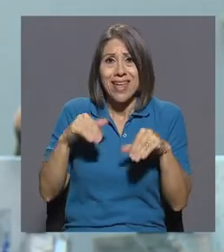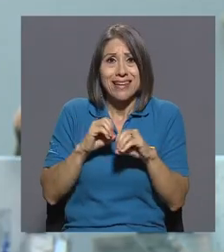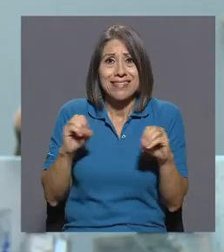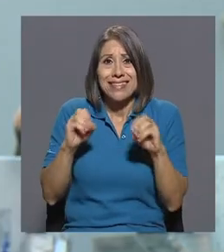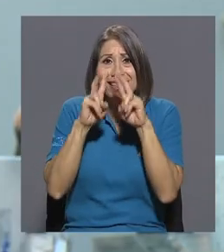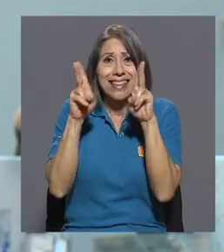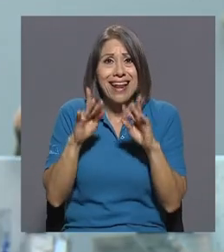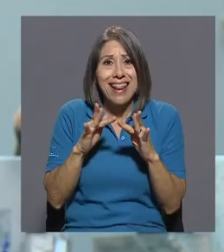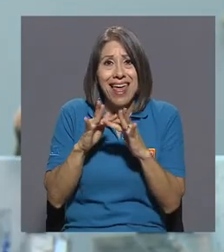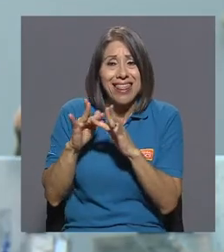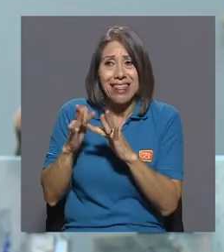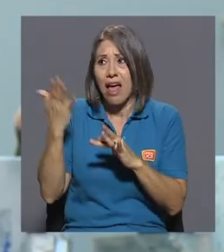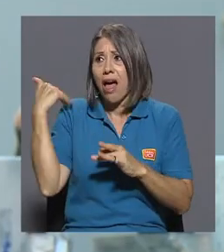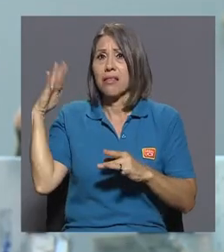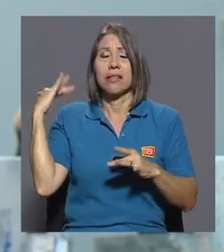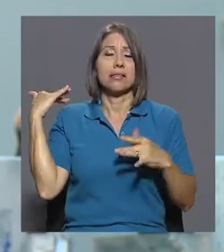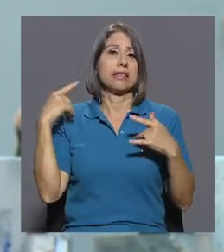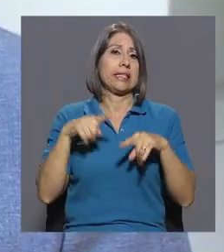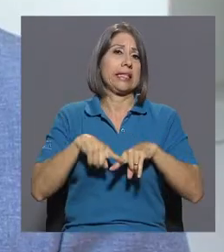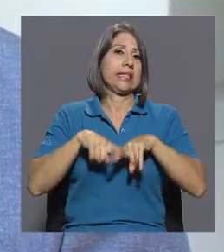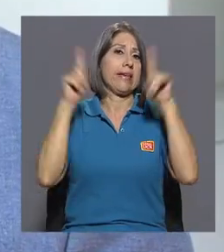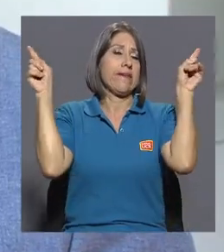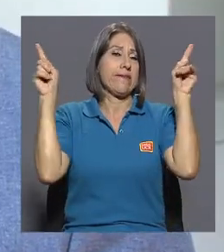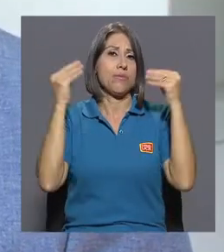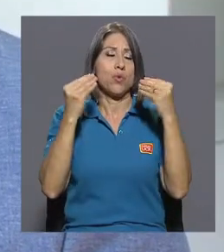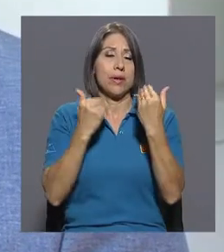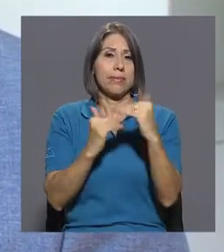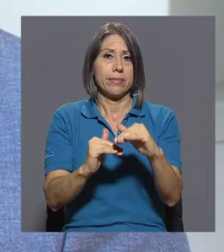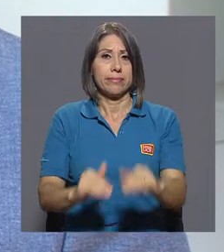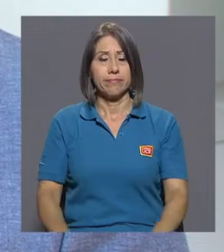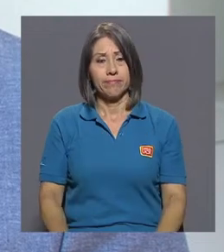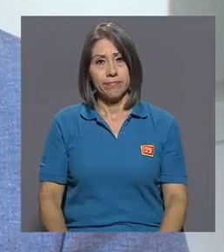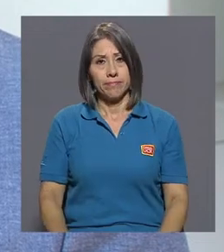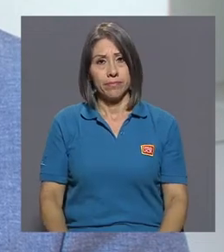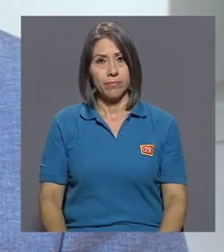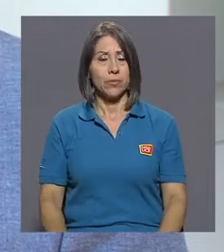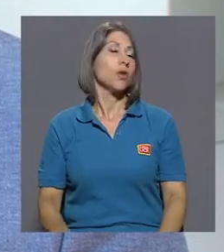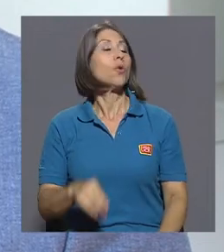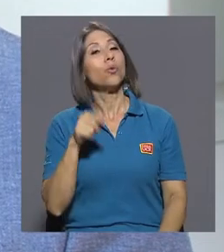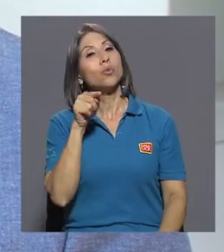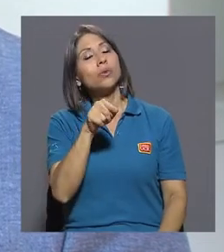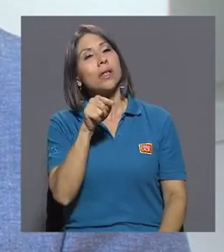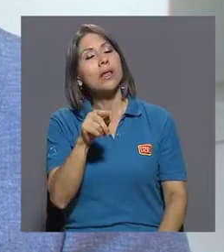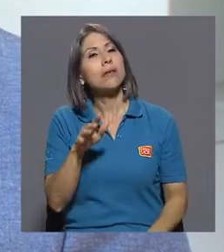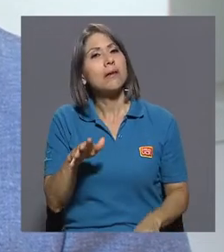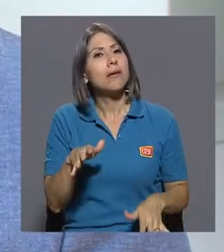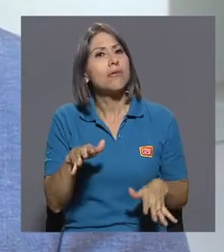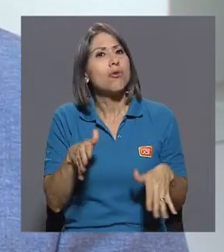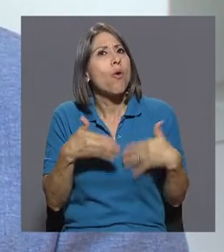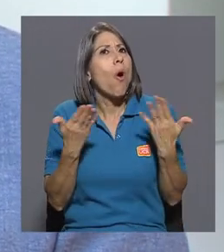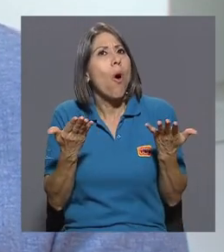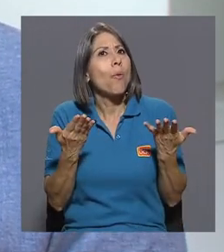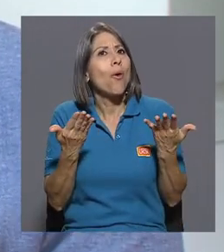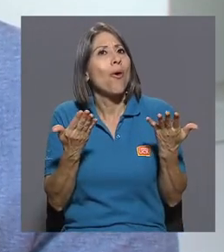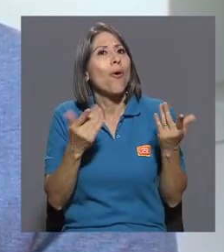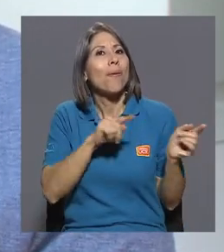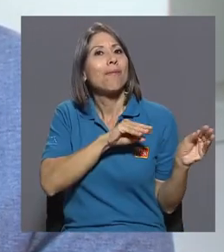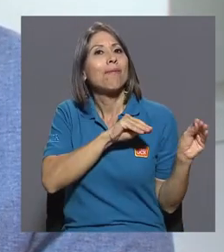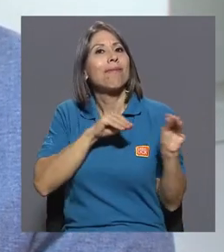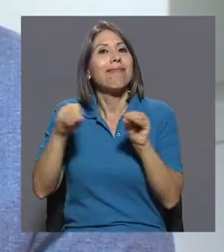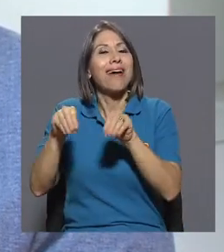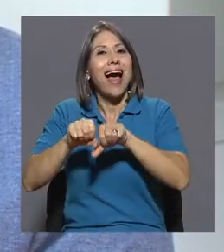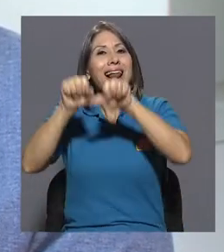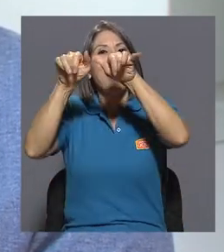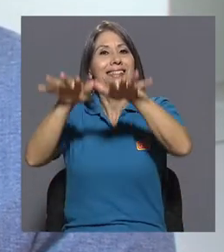otros tiempos, era muy limitado. ¿Cómo pasa usted a la sabana en Canal 7